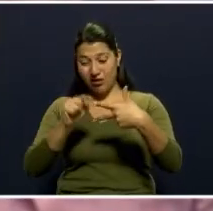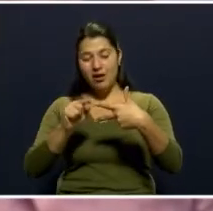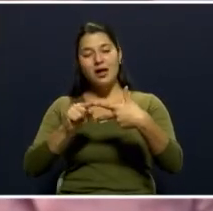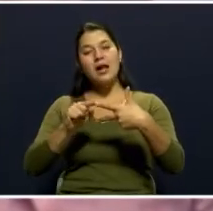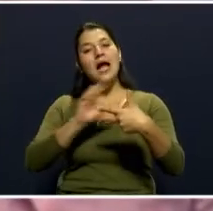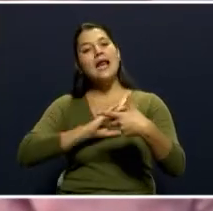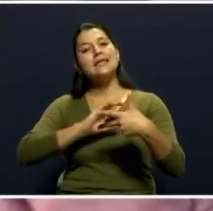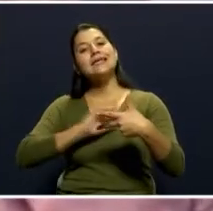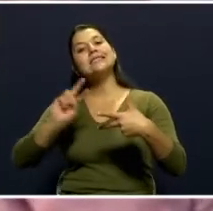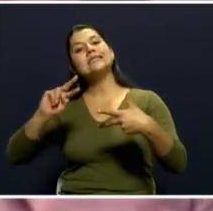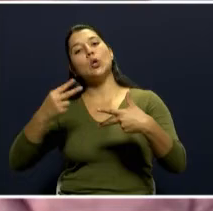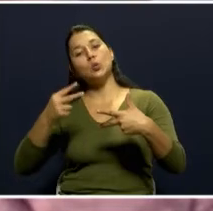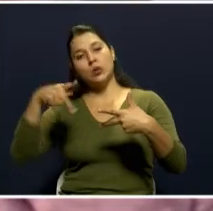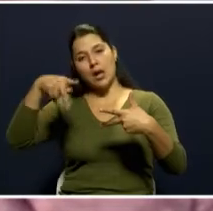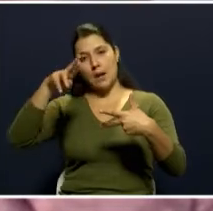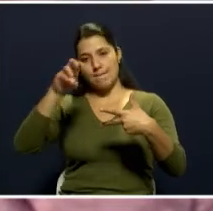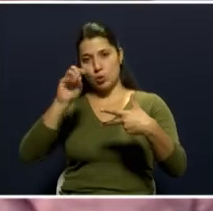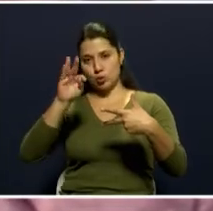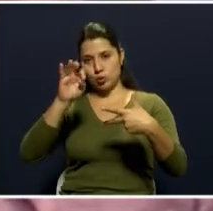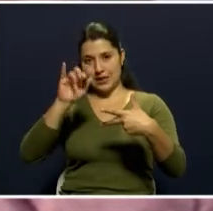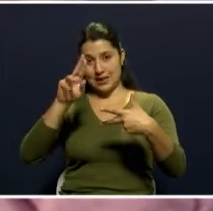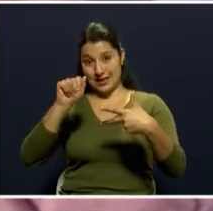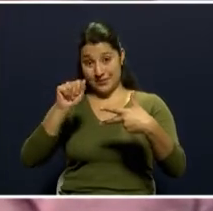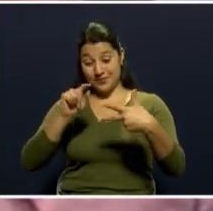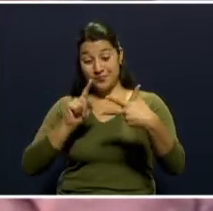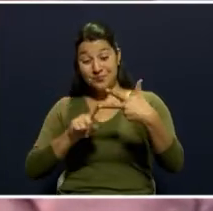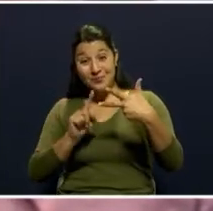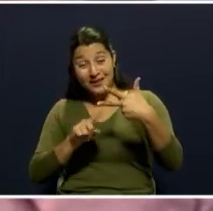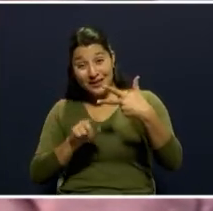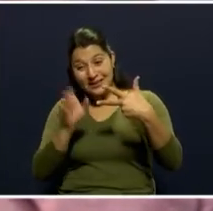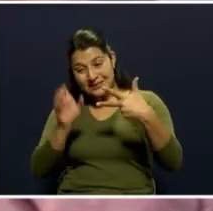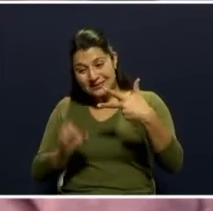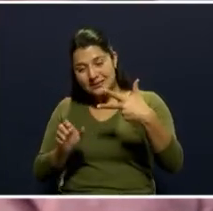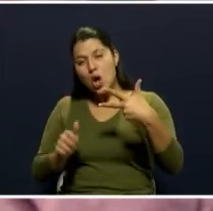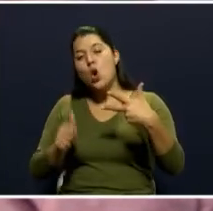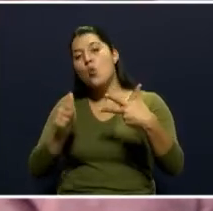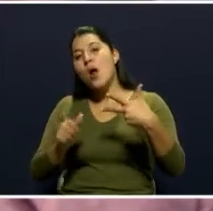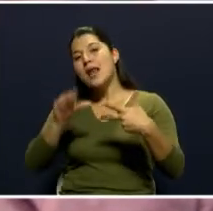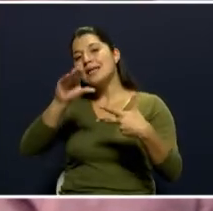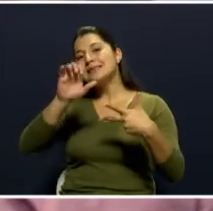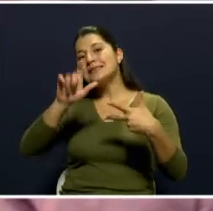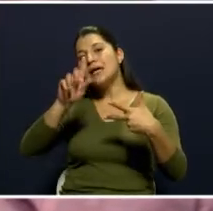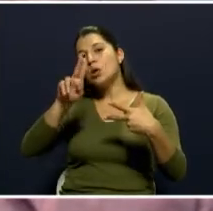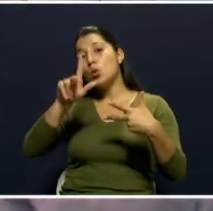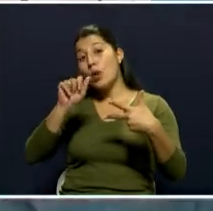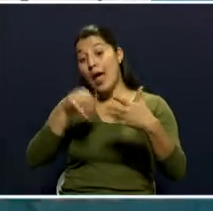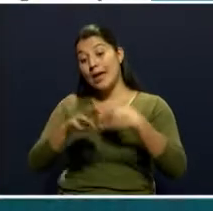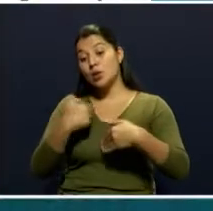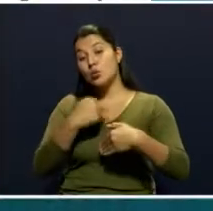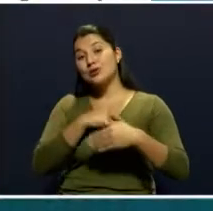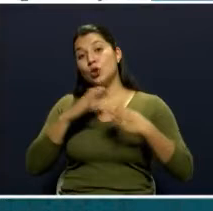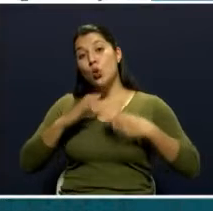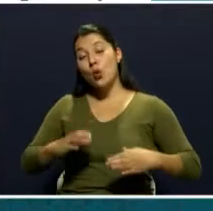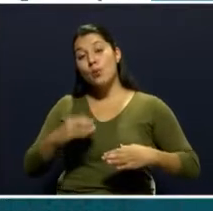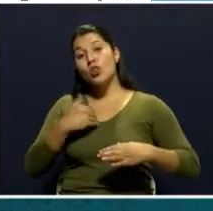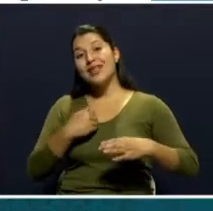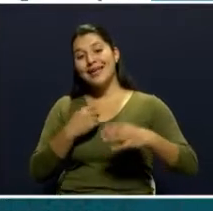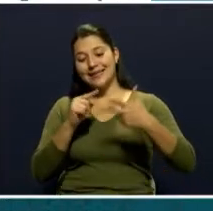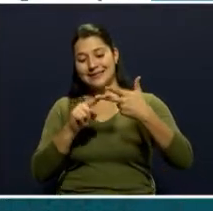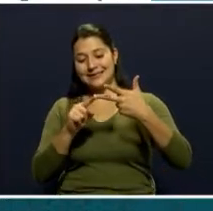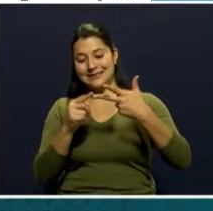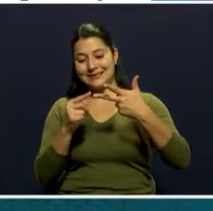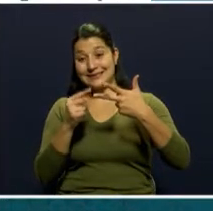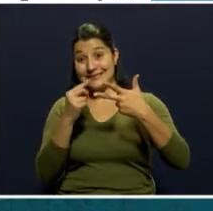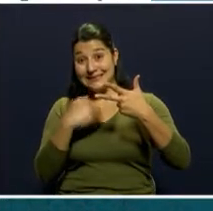nasal, de la parte de la vía respiratoria a nivel de bronquios y a nivel alveolar. Esa es una de las razones más